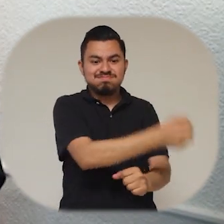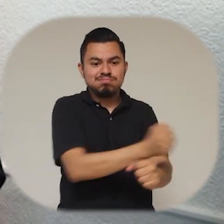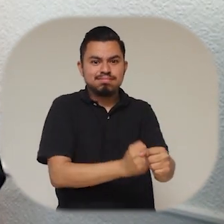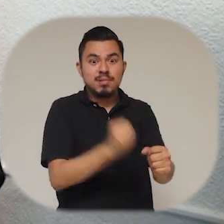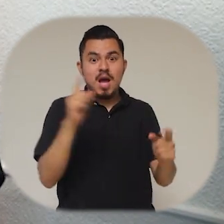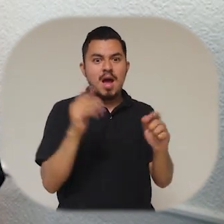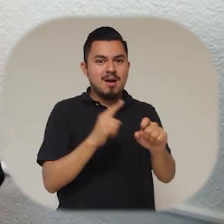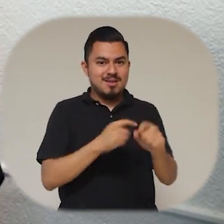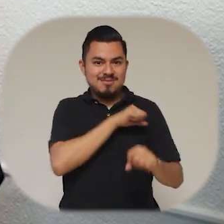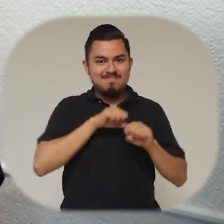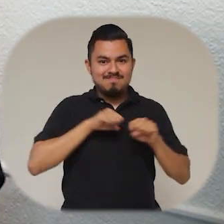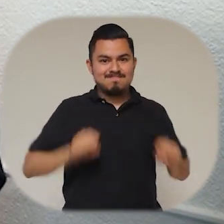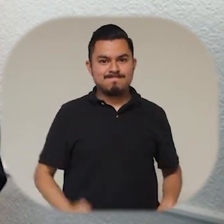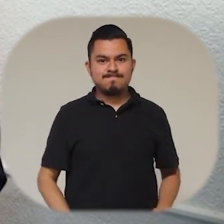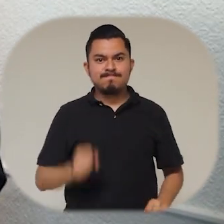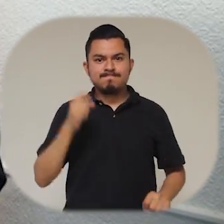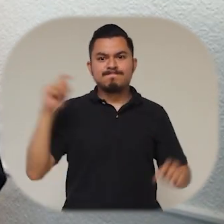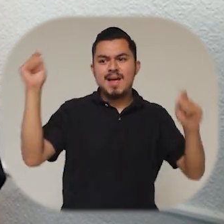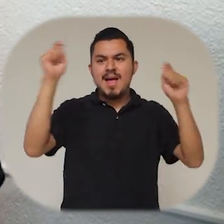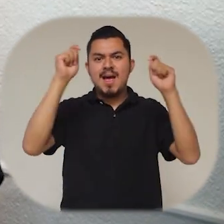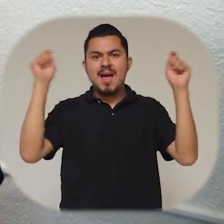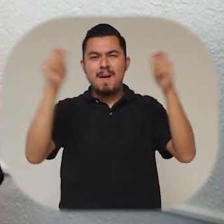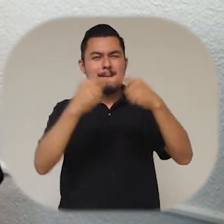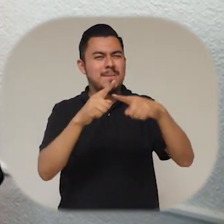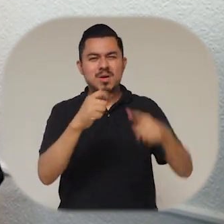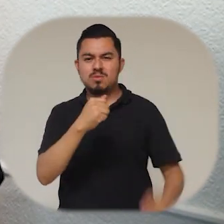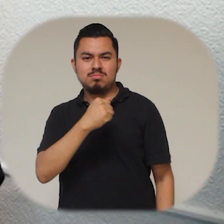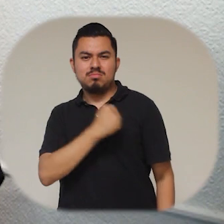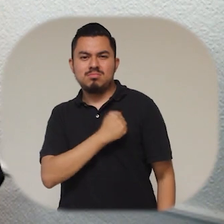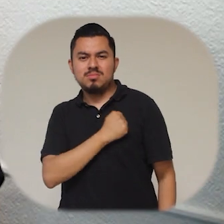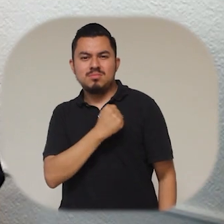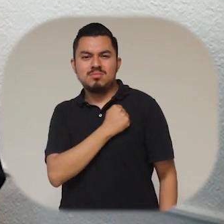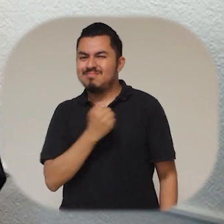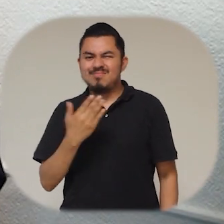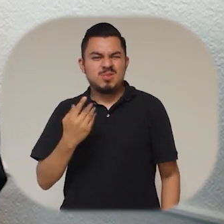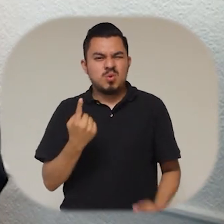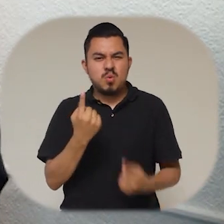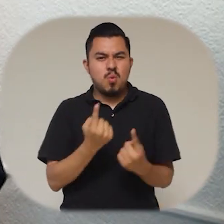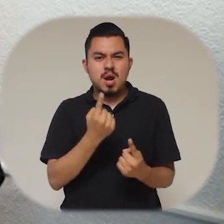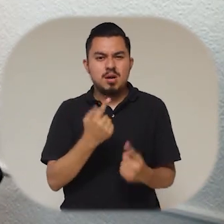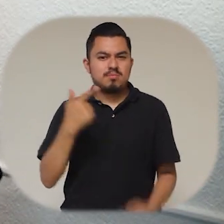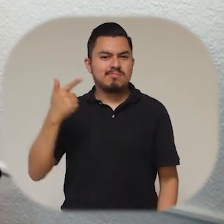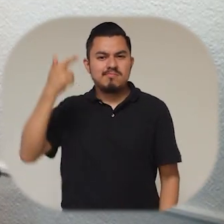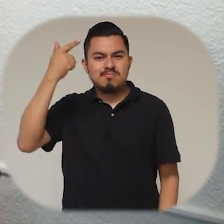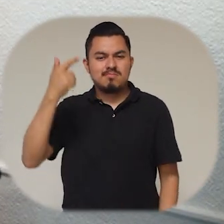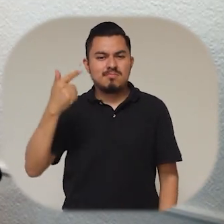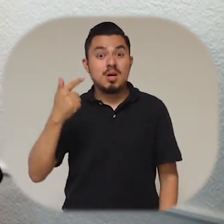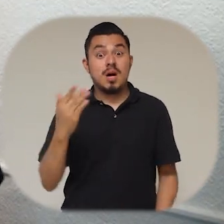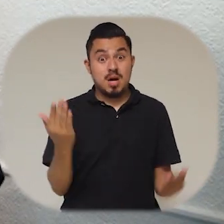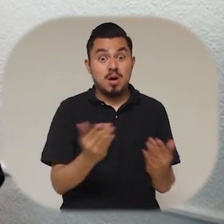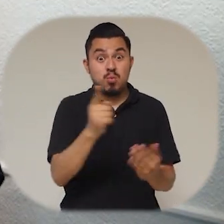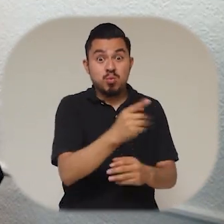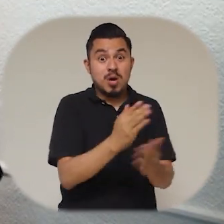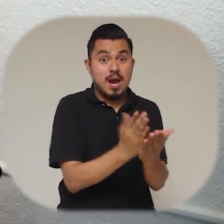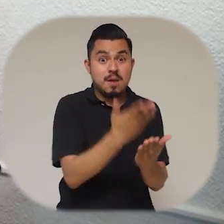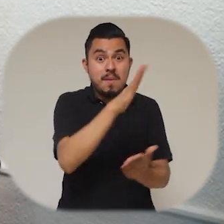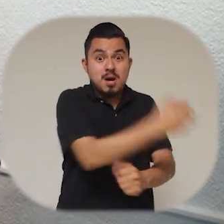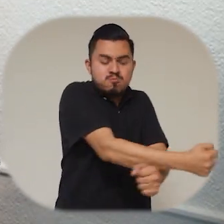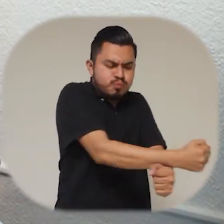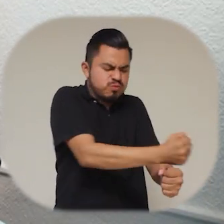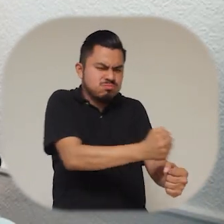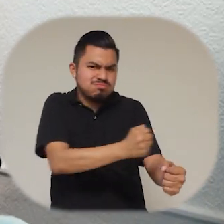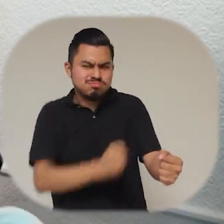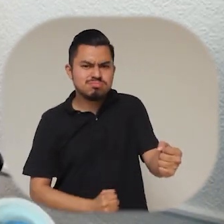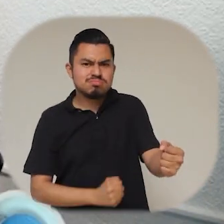un sacerdote era este sacrificio en sí. Y así que lo